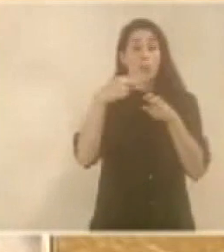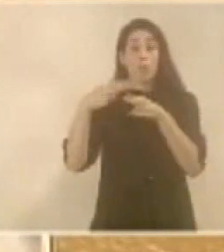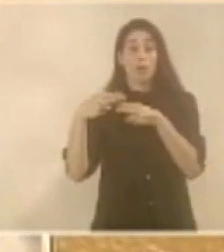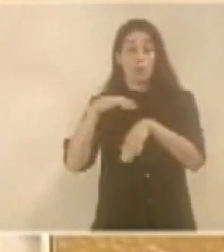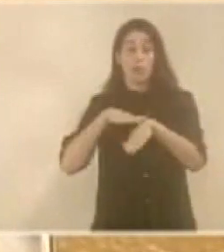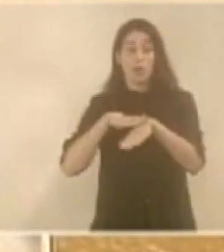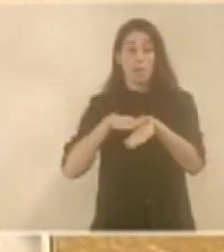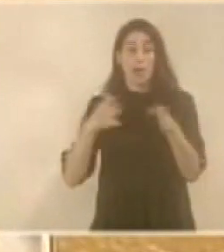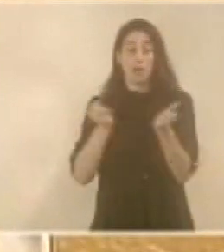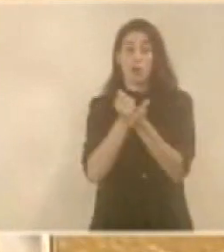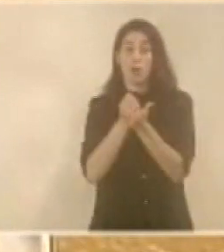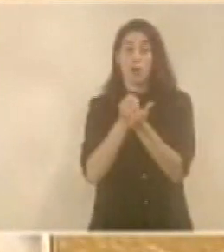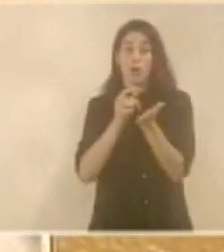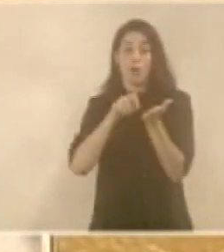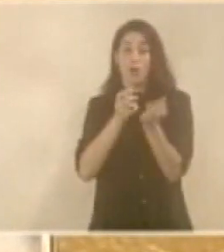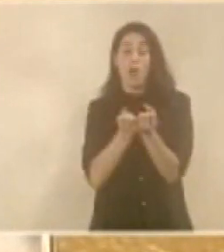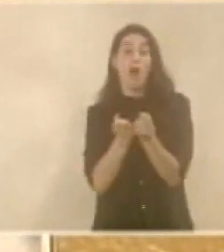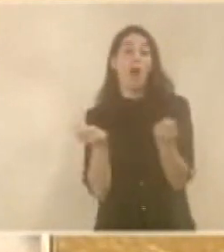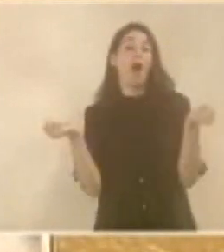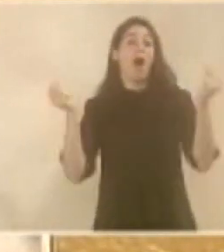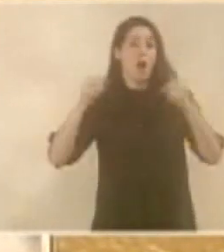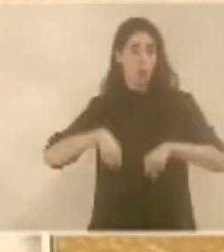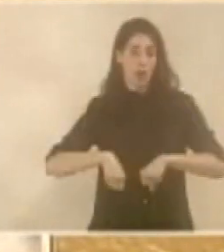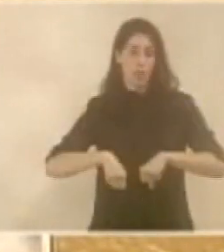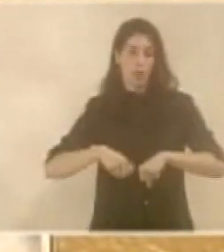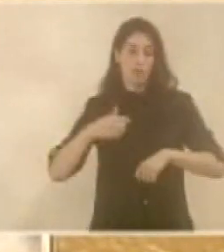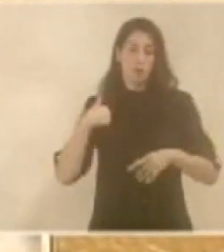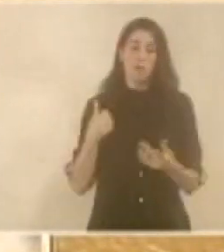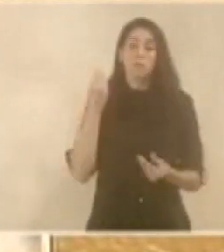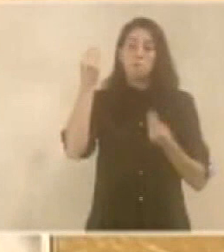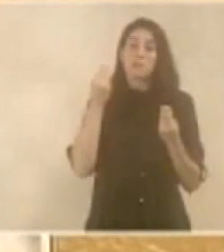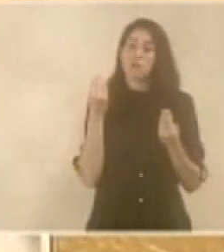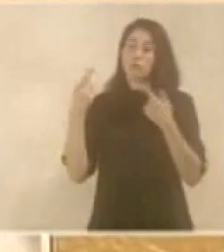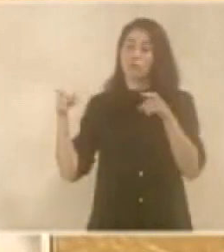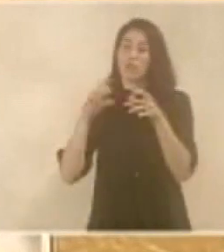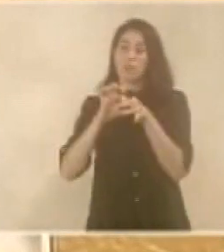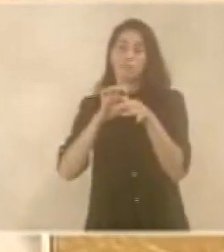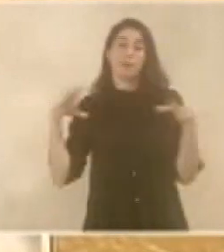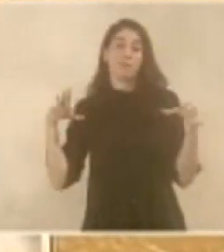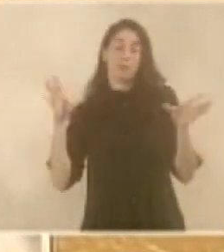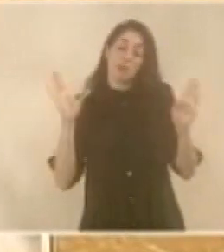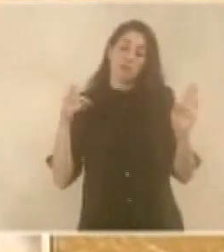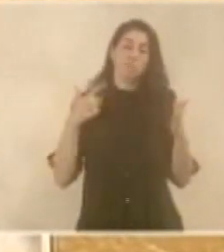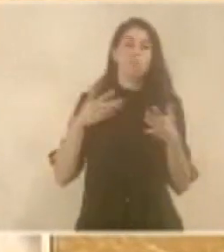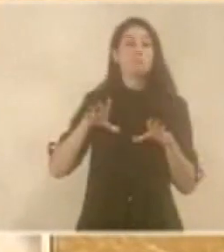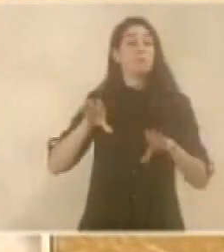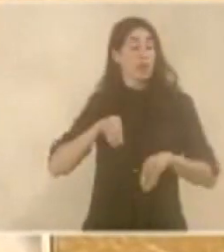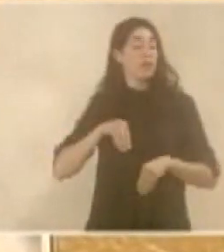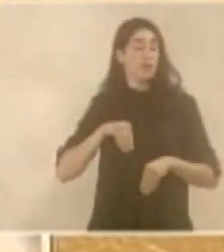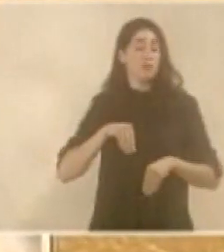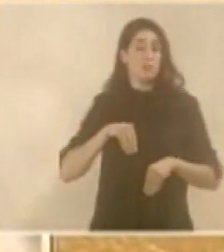aunque personalmente discrepe en estos dos aspectos concretos, es un deber del ciudadano asumirlo como tal, y así lo